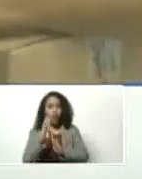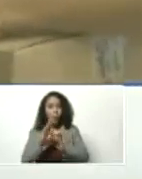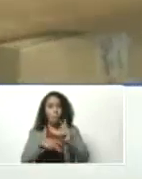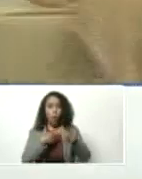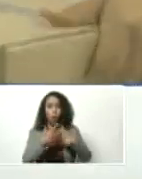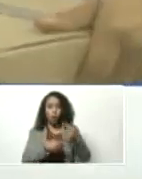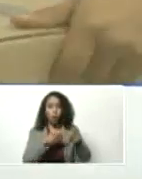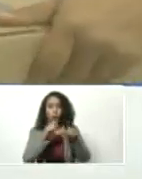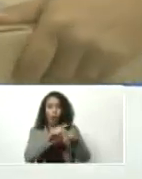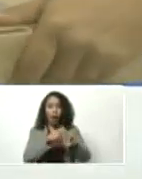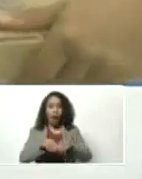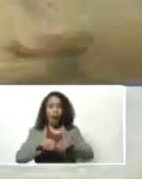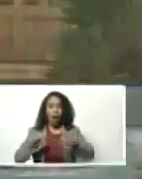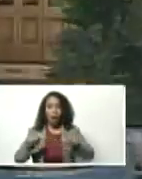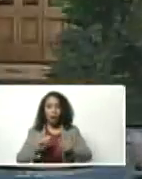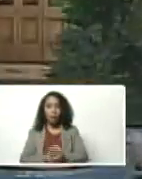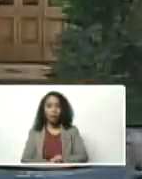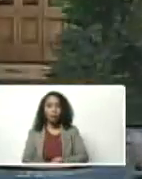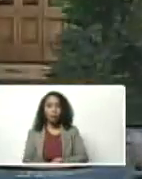Produciendo la tierra en primer lugar.